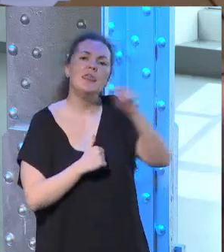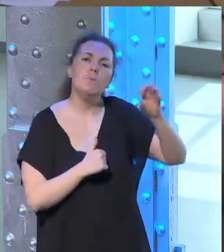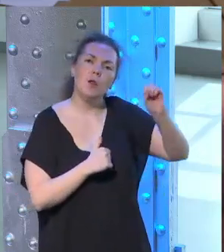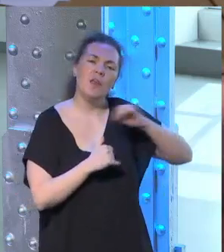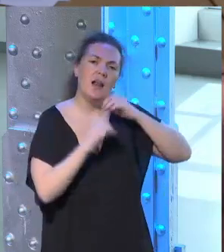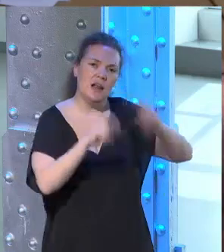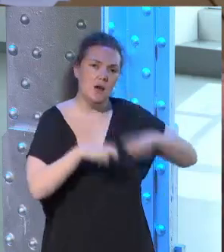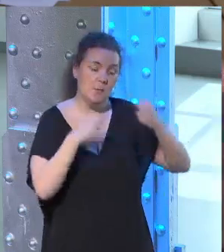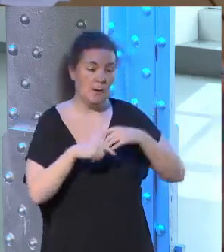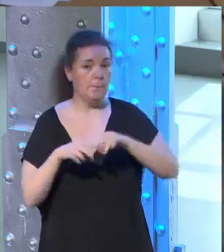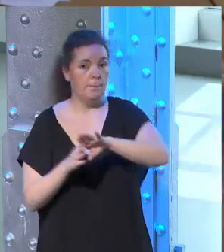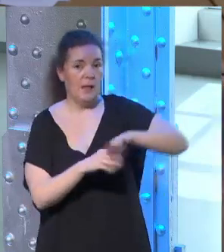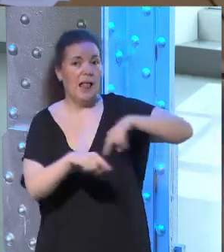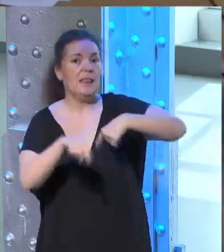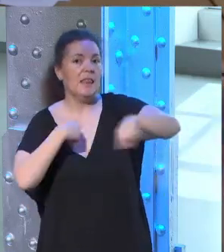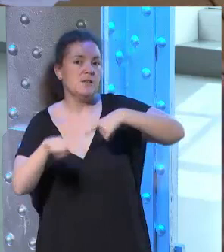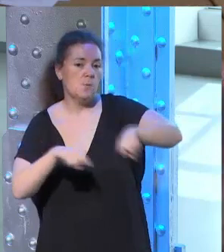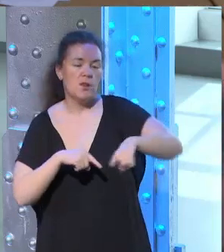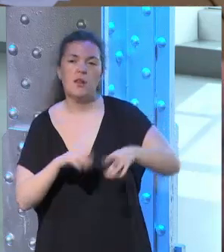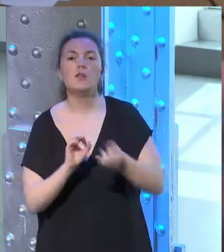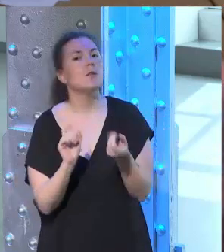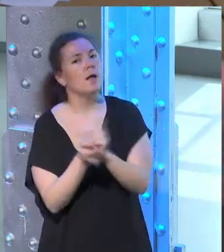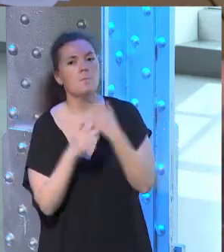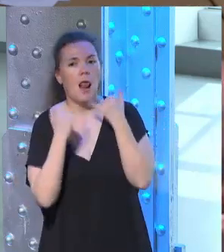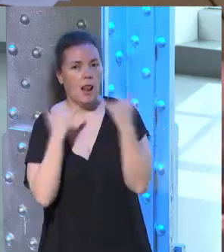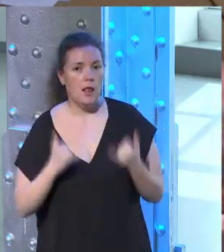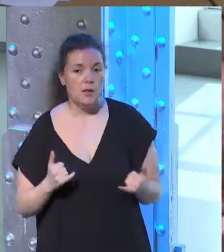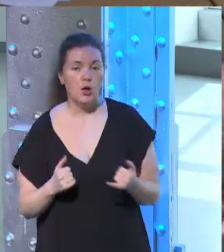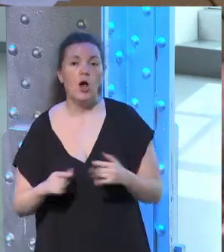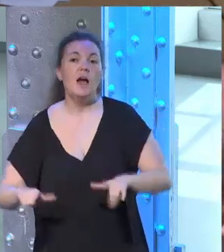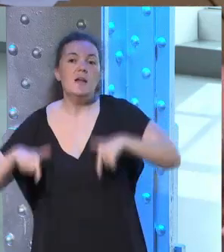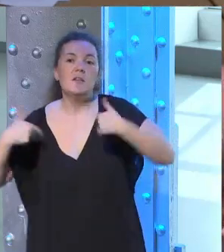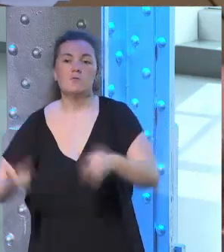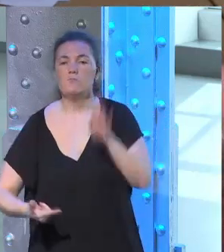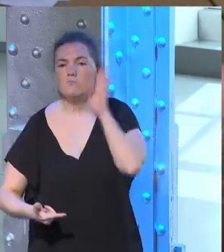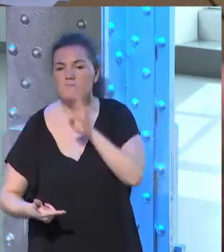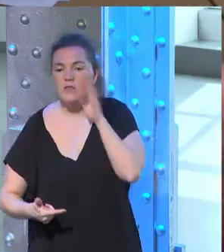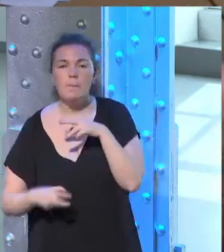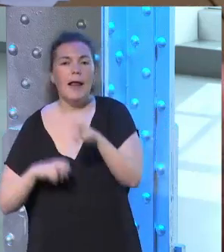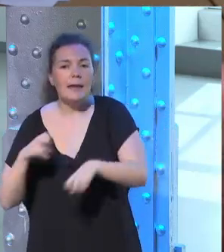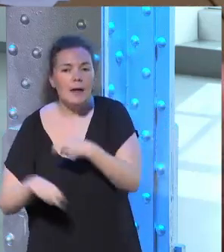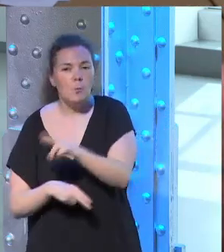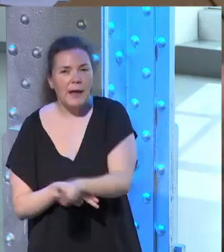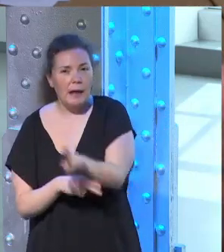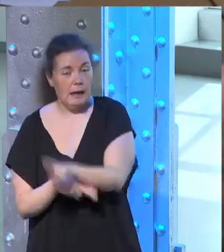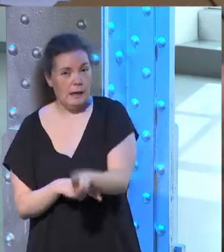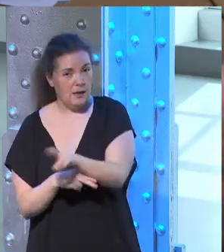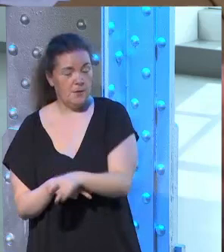Transporte, ir a la electrificación del transporte. Residuos, ir al reciclaje, a la recuperación, etcétera, etcétera.